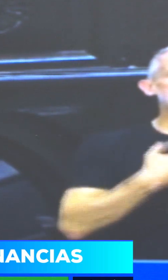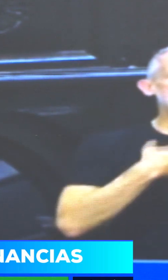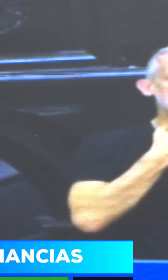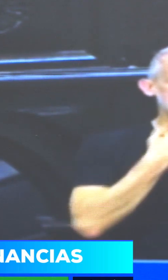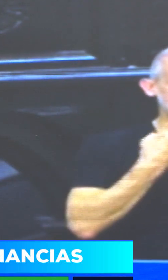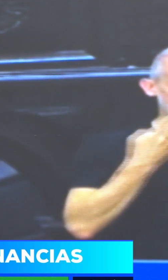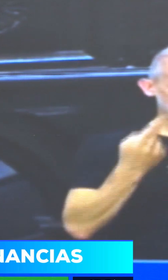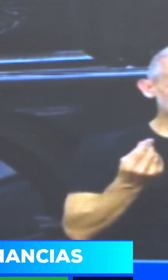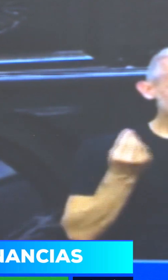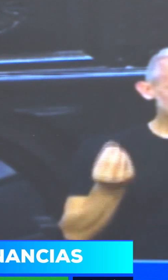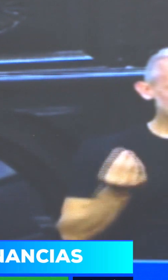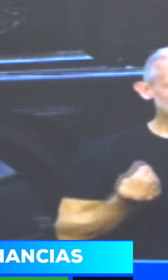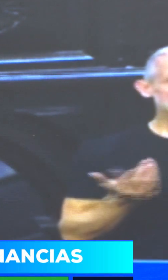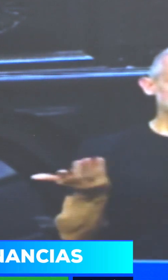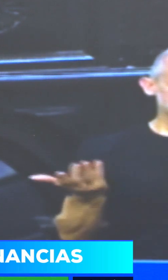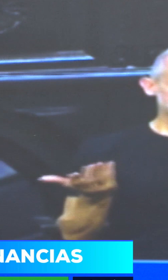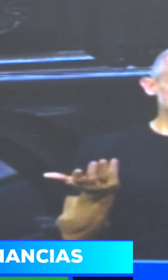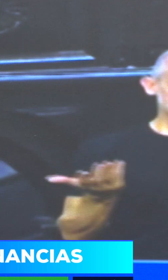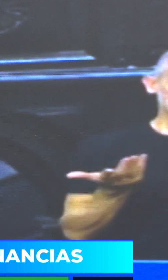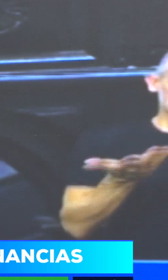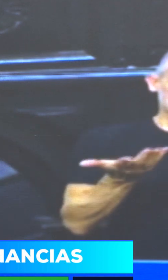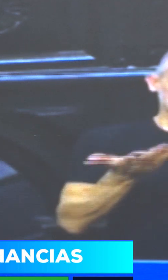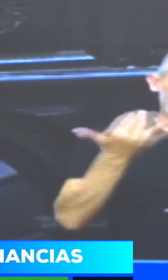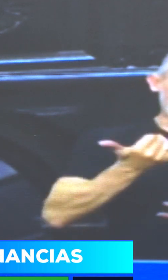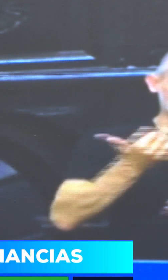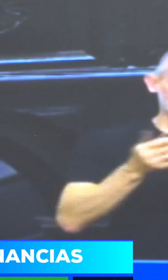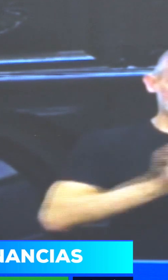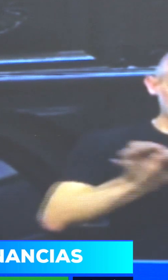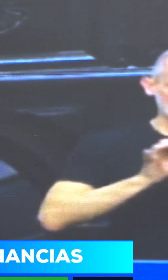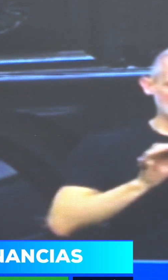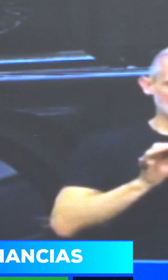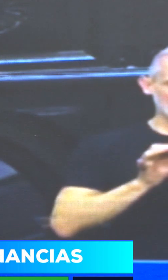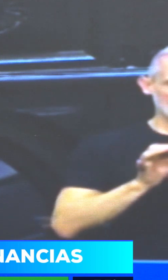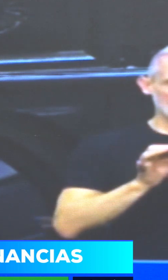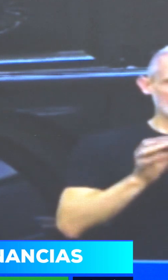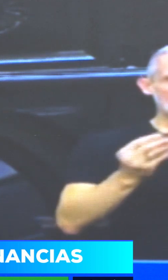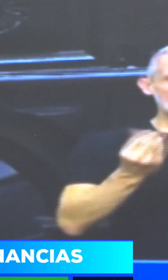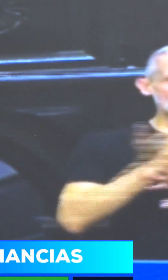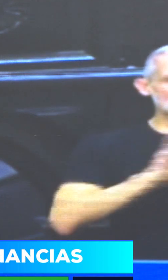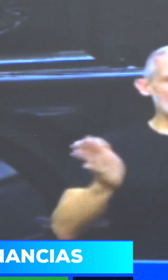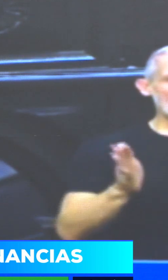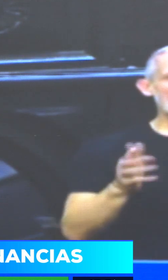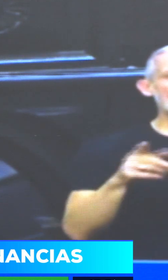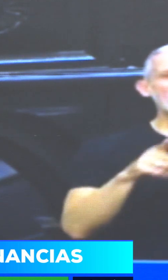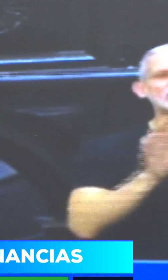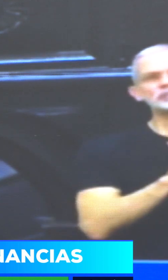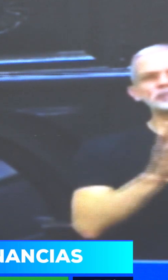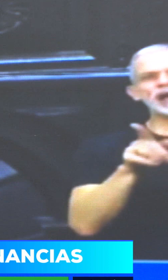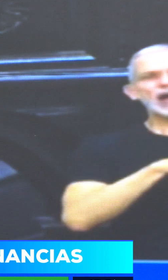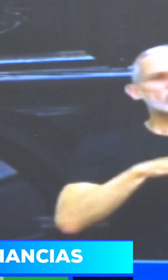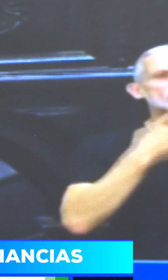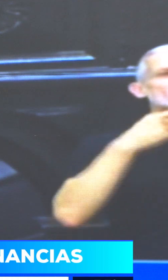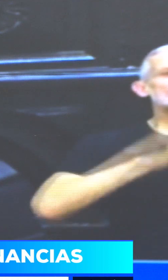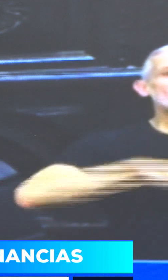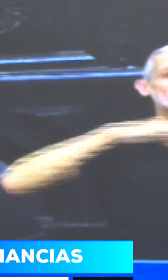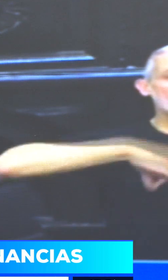de estos cambios profundos en el impuesto a la ganancia. Vamos a escuchar a diputados mendocinos y después unas placas, vamos a repasar unas